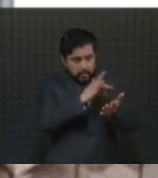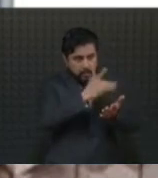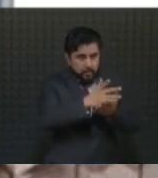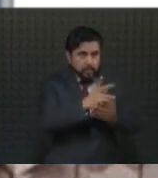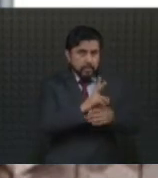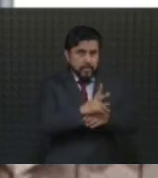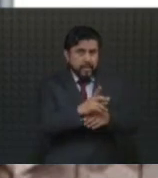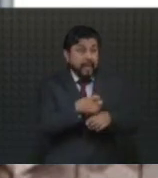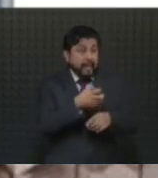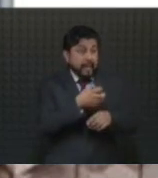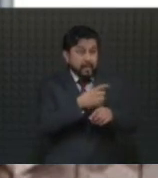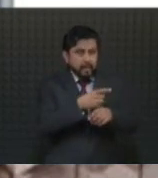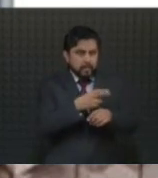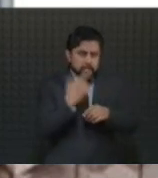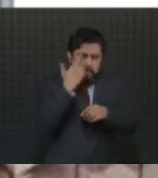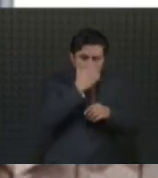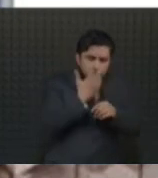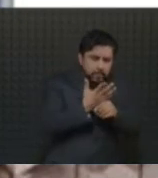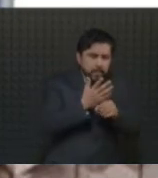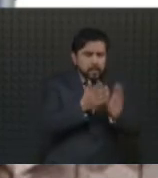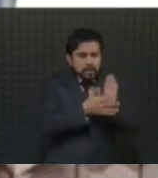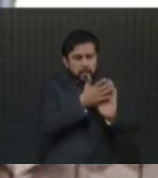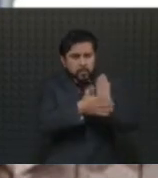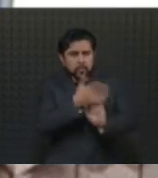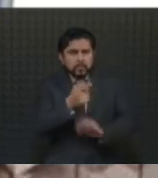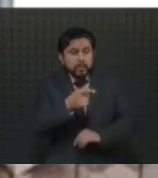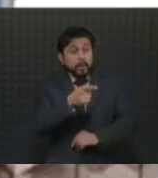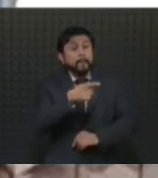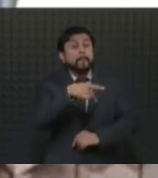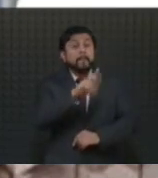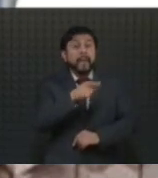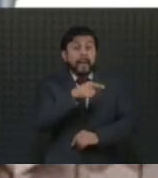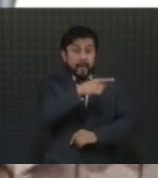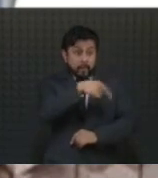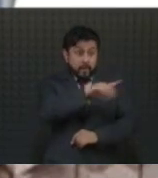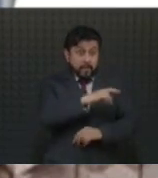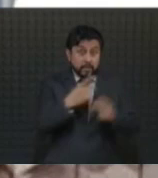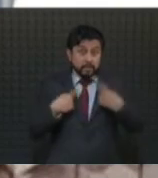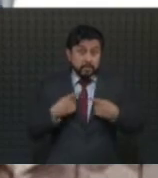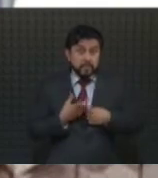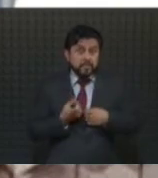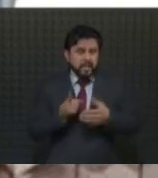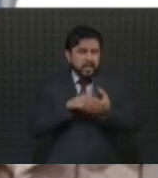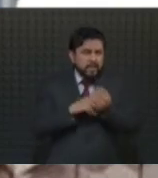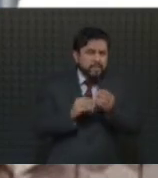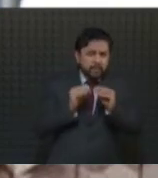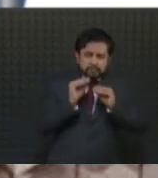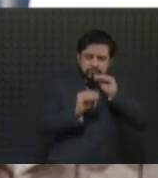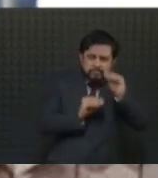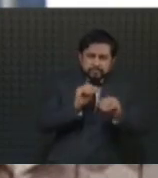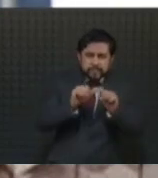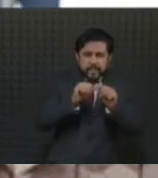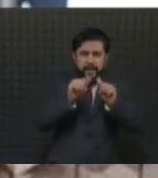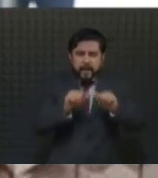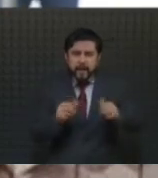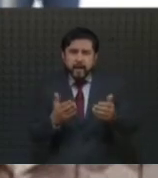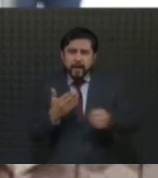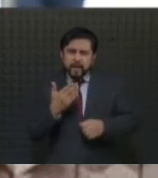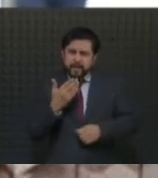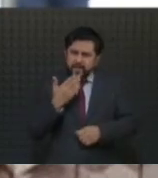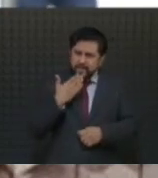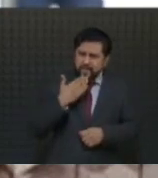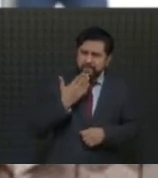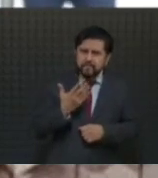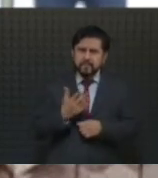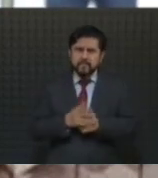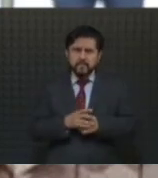físico, pero que también dejan plasmado con su intervención el arte y la calidad de lo que se construye. Eso